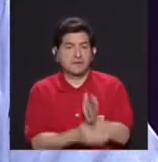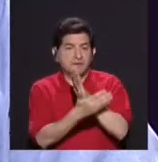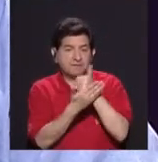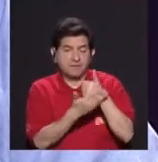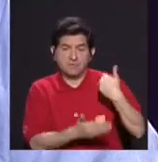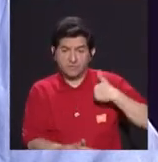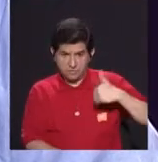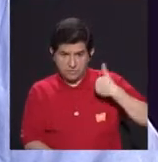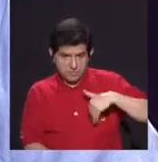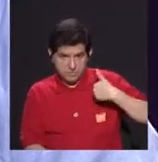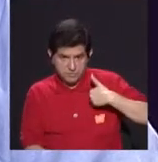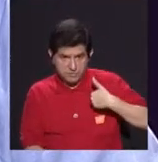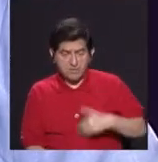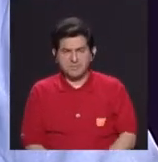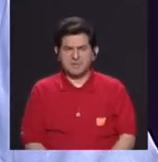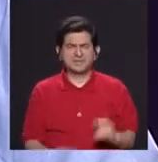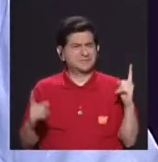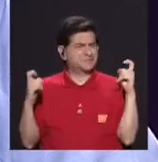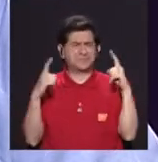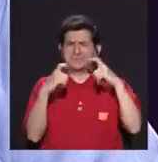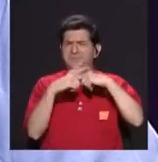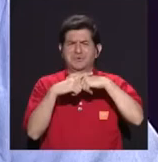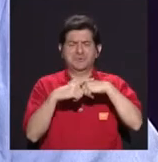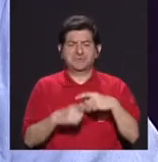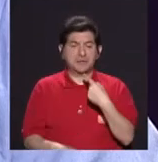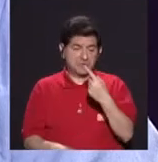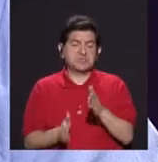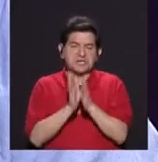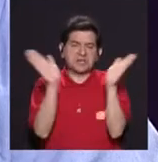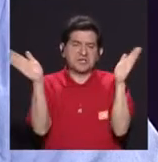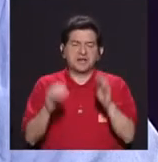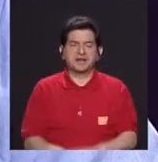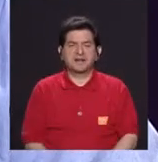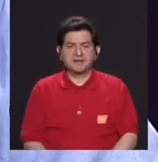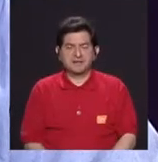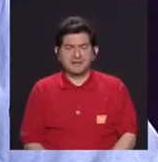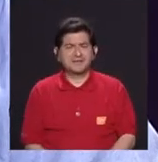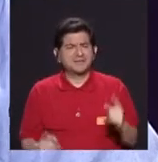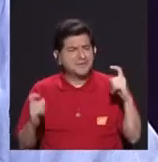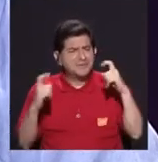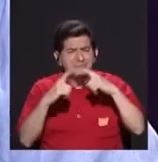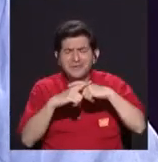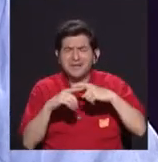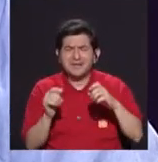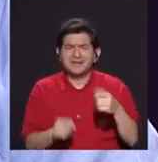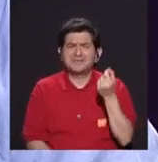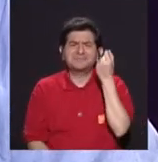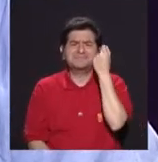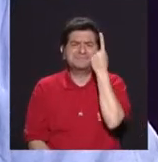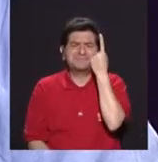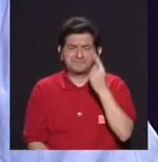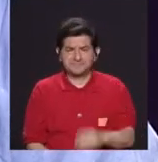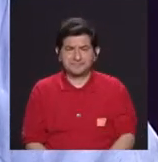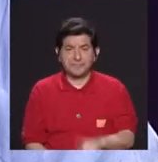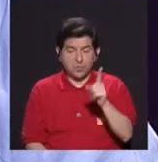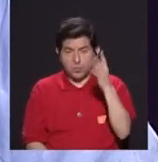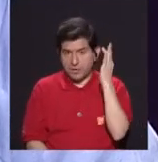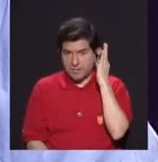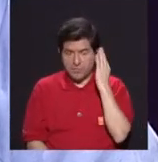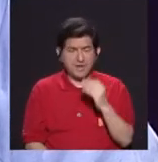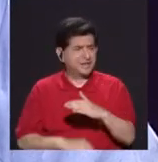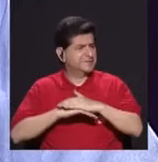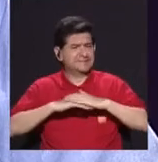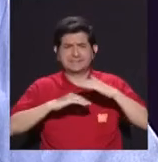varones no sé es complicado voy a generalizar para algunos varones es complicado por ejemplo entender que para alguna mujer es